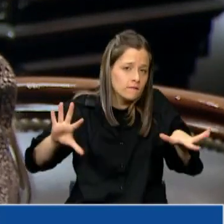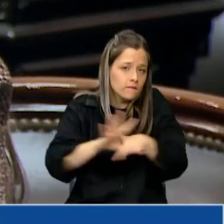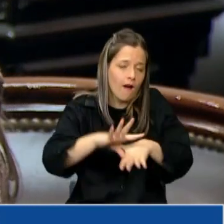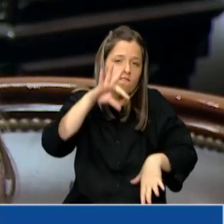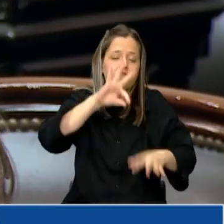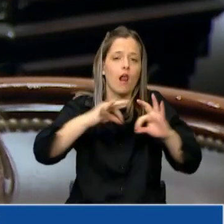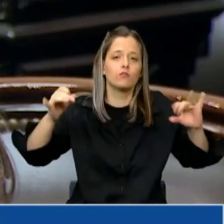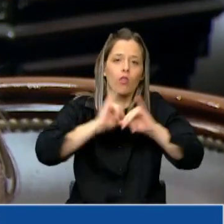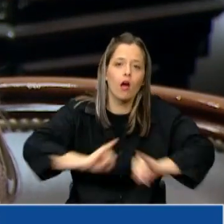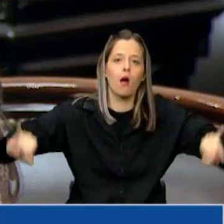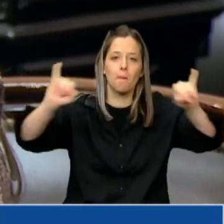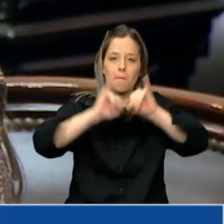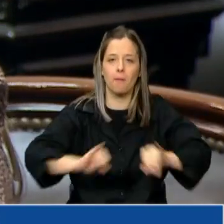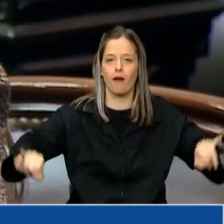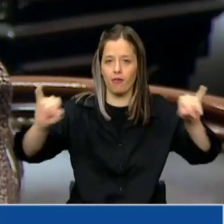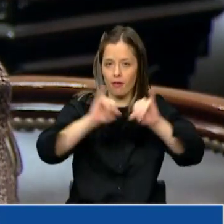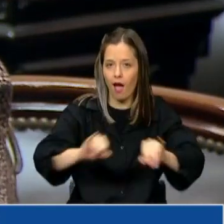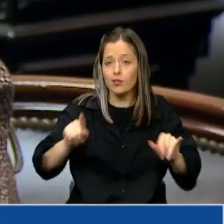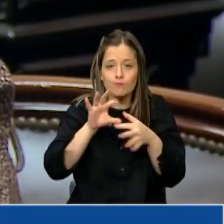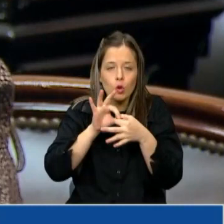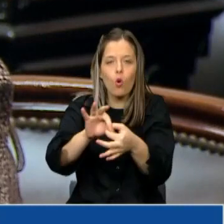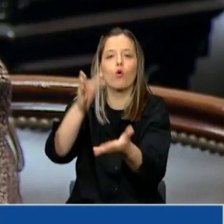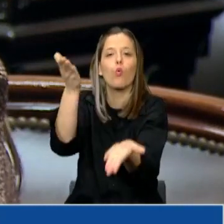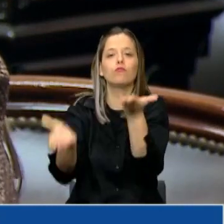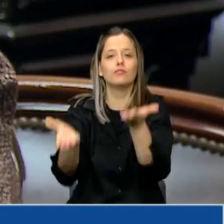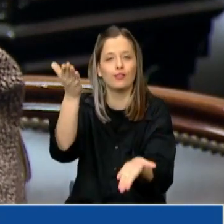apalanca conceptualmente en el terreno jurídico.